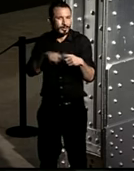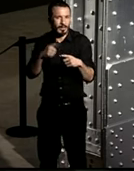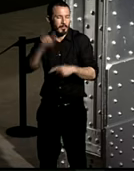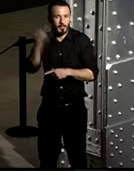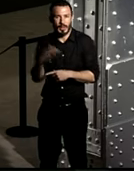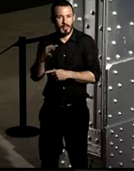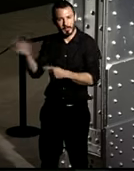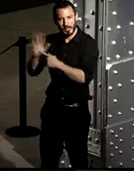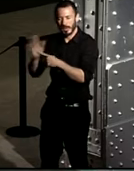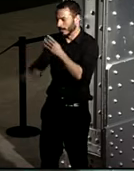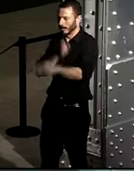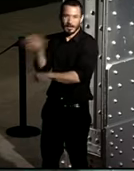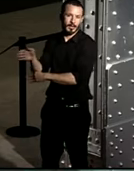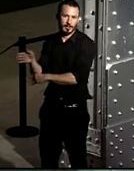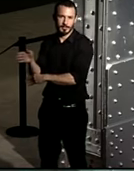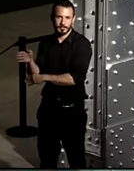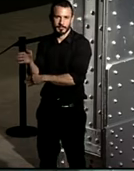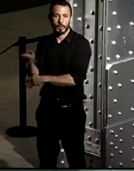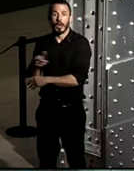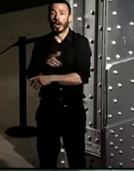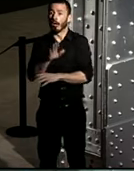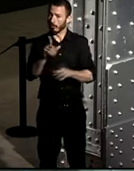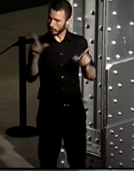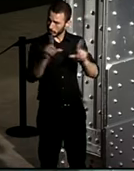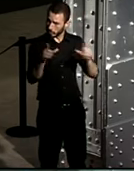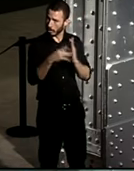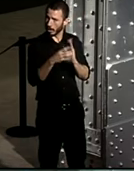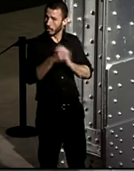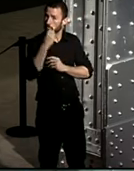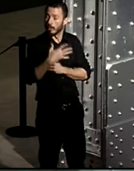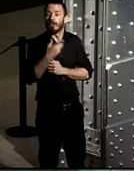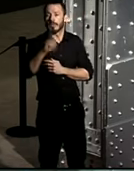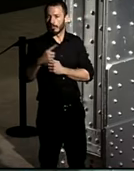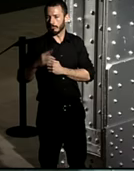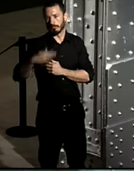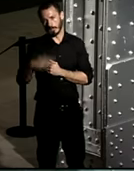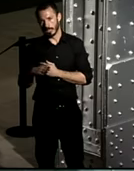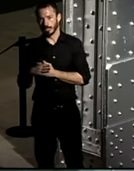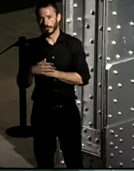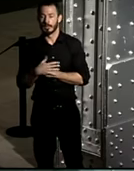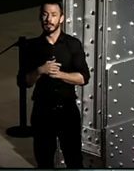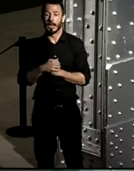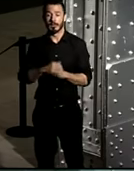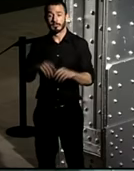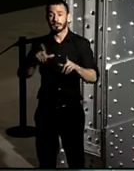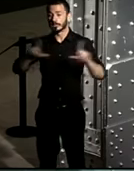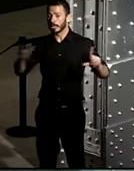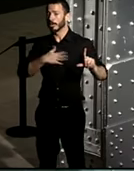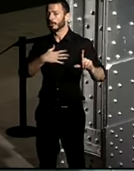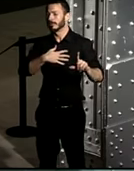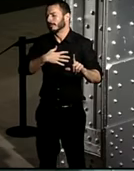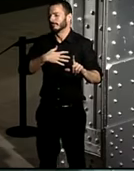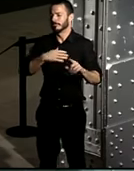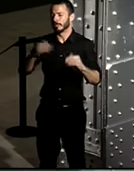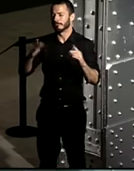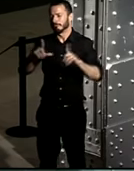se hace muy buena televisión, pero también se hace muy mala, ¿no? ¿Qué te parece el tamaño de nuestro plasma para ver un poquito de lo que tú has hecho de estas series? Pues de